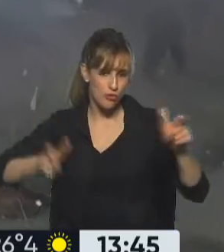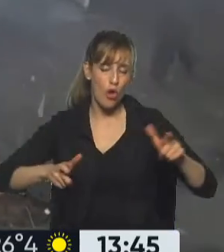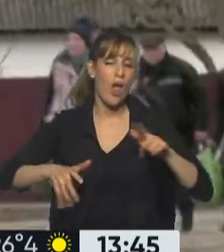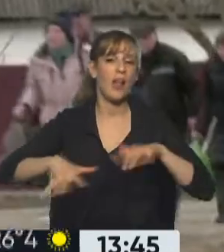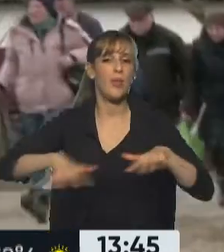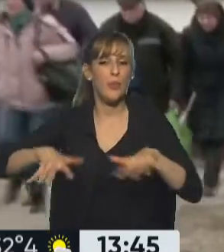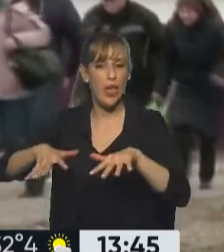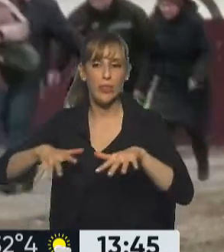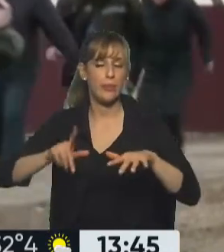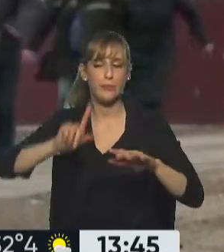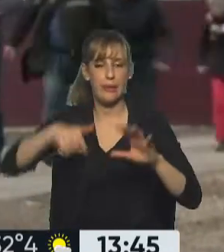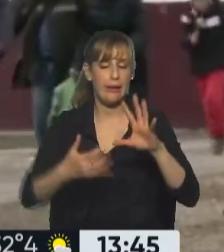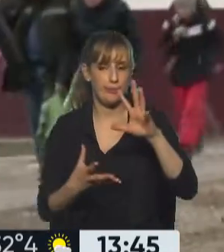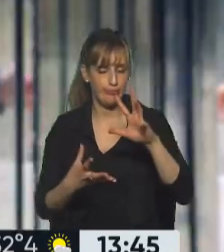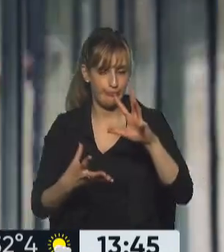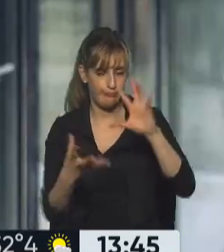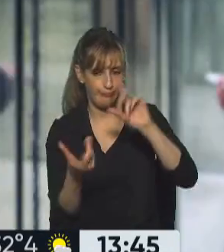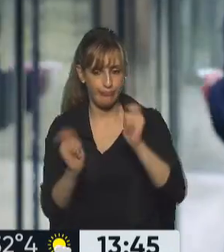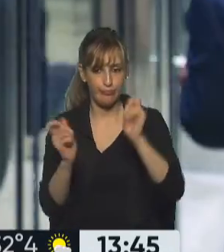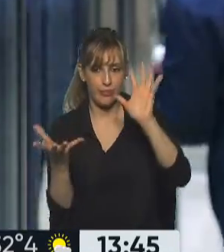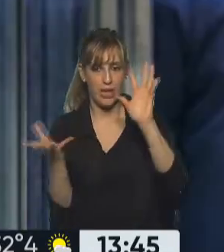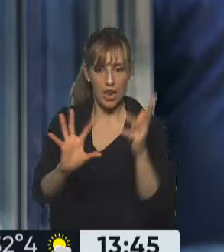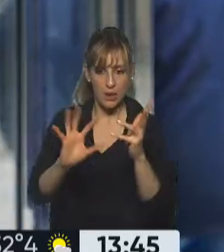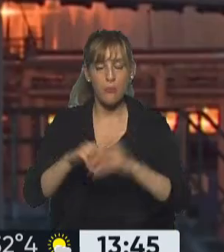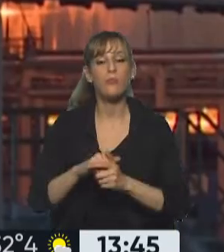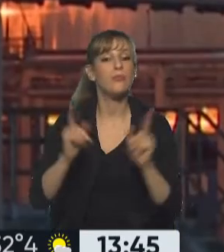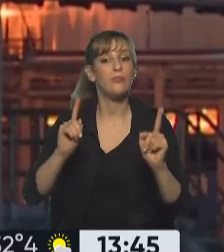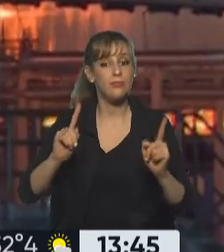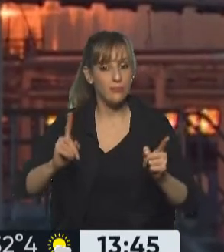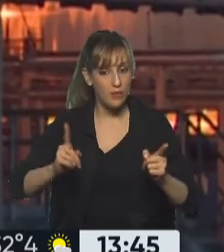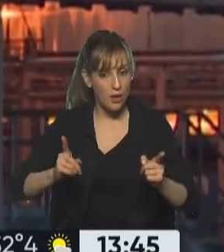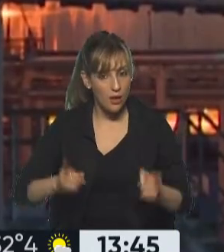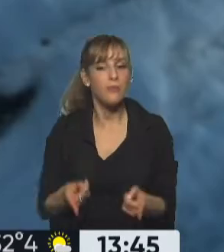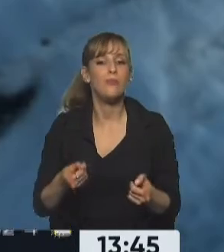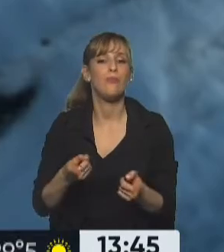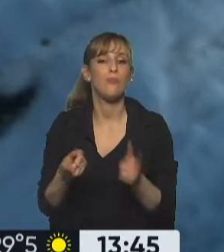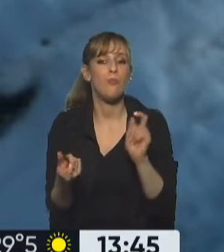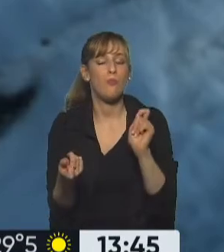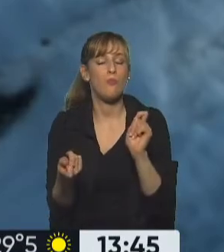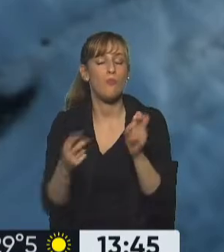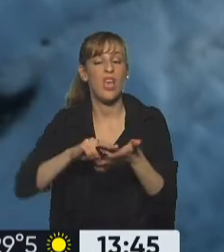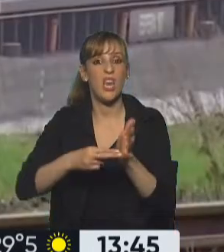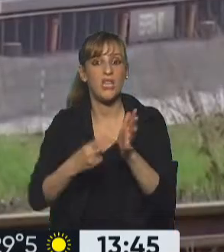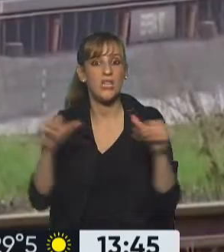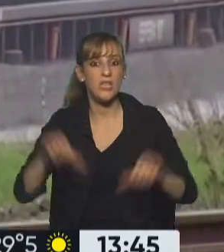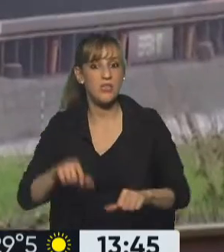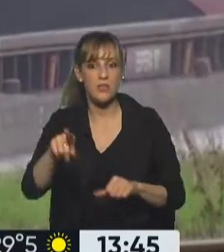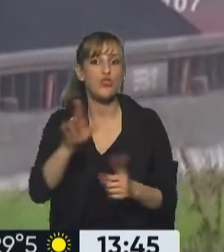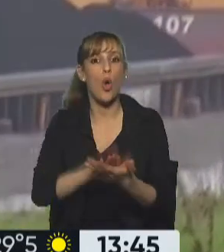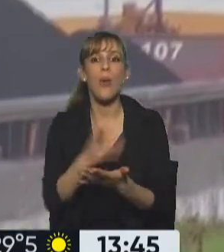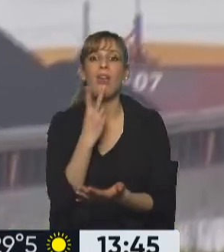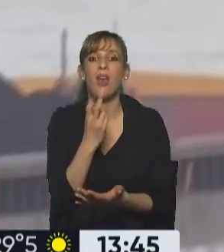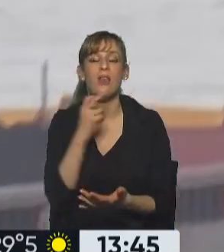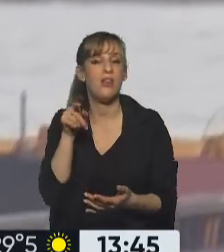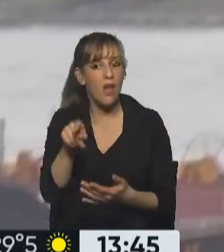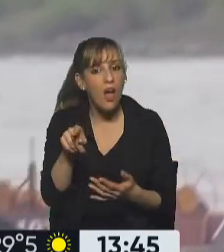esto se suma la guerra de Rusia contra Ucrania con su crisis energética derivada, obligó a volver a usar formas de energía altamente contaminantes